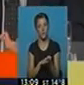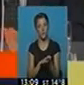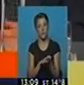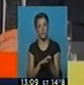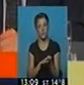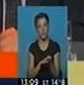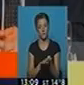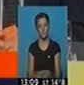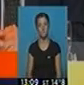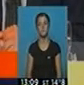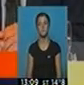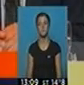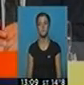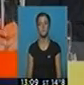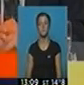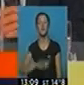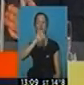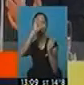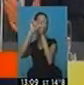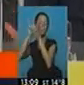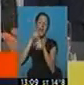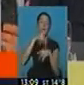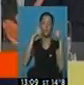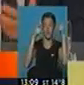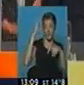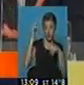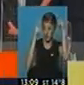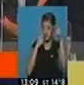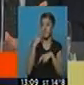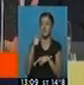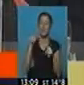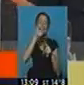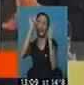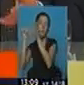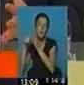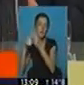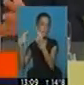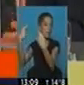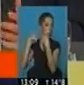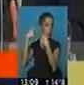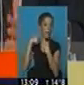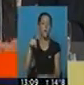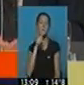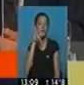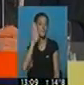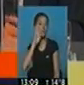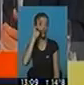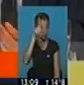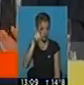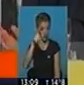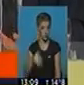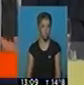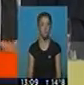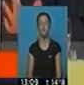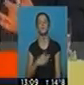externa que argumenta el chavismo y la conspiración de Estados Unidos, que no parecería tan presente. La pregunta que